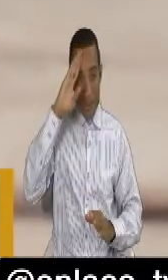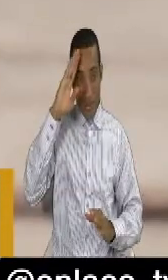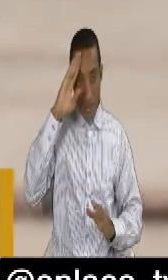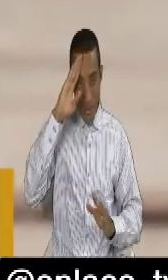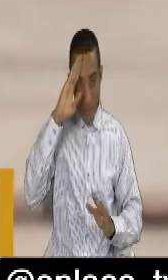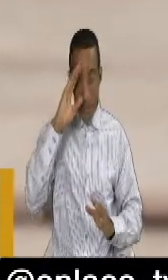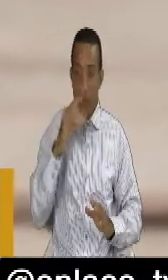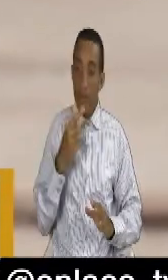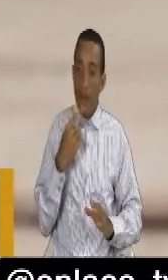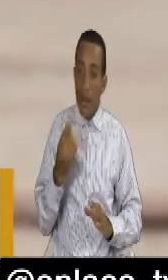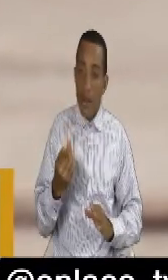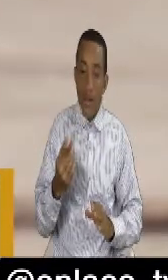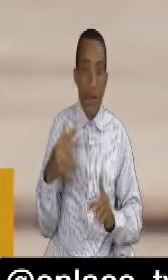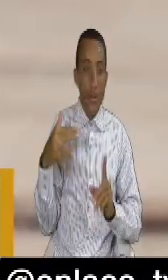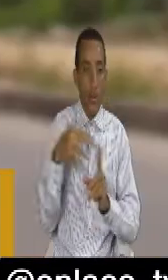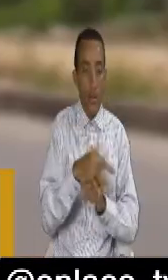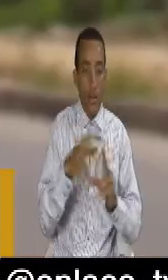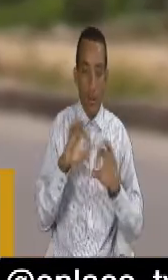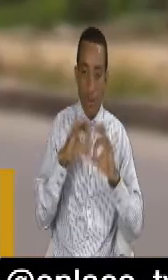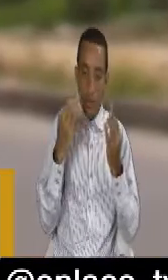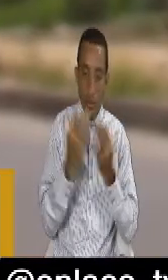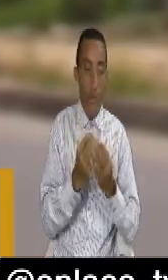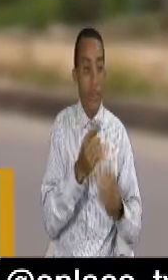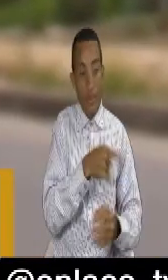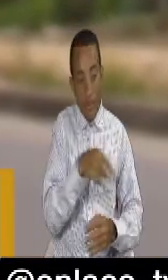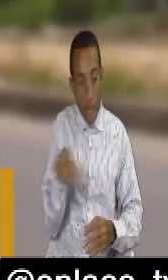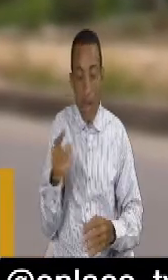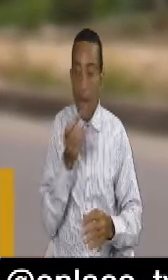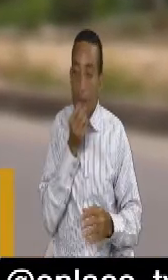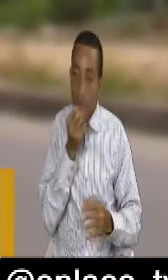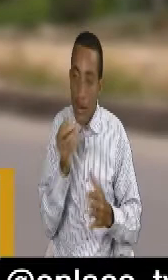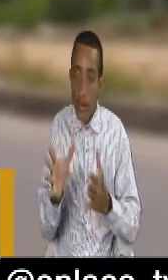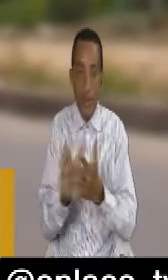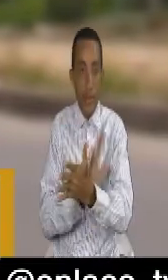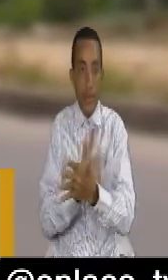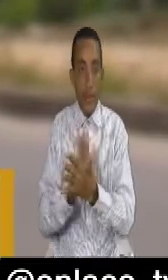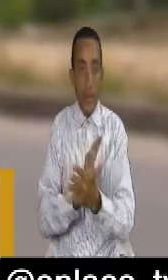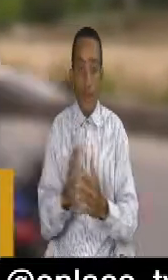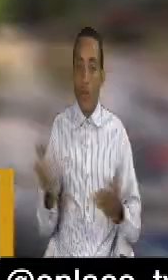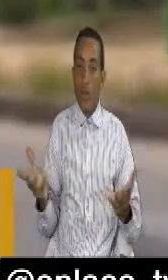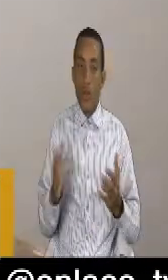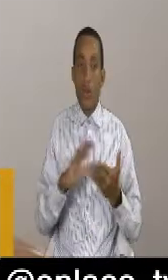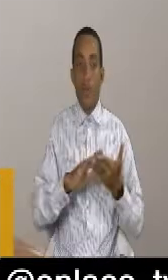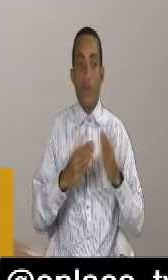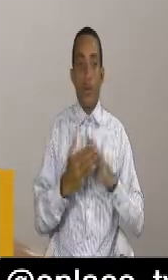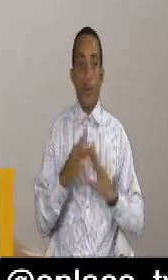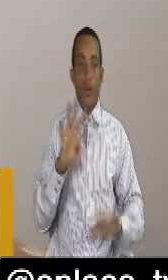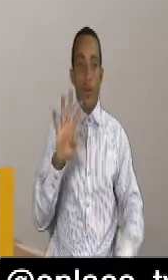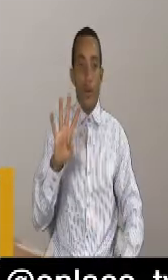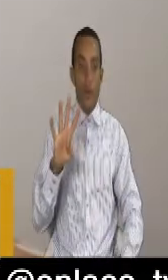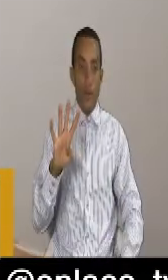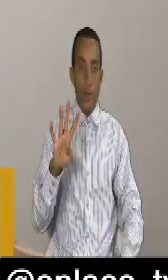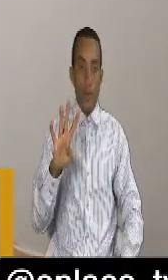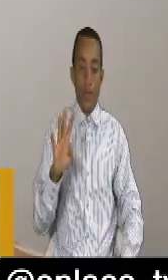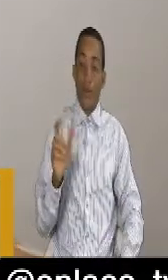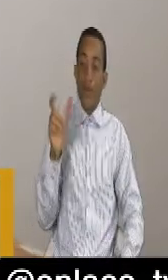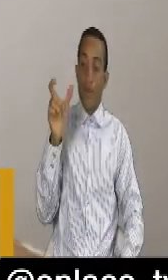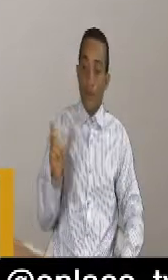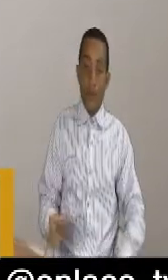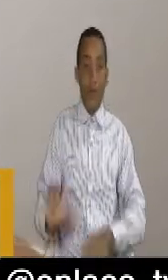familia del niño afectado a denunciar este hecho de intolerancia que se habría presentado en la Comuna 4 de la ciudad. Ciudadanos, y es